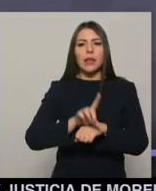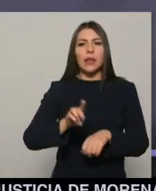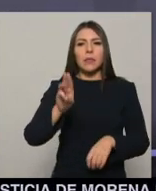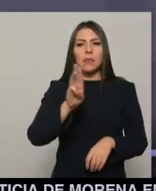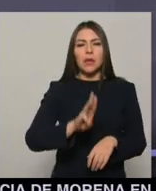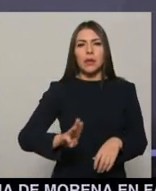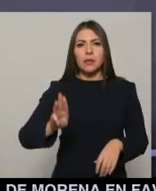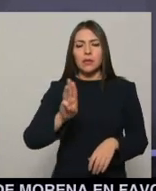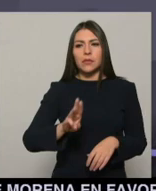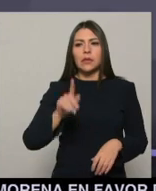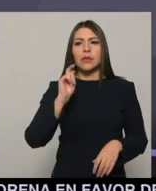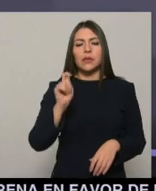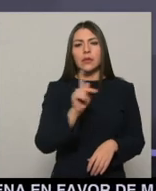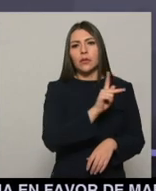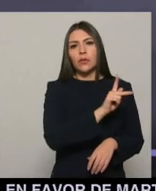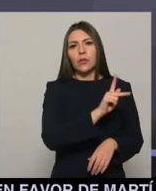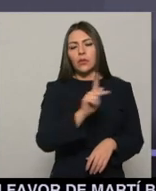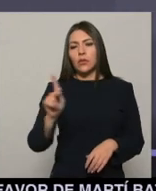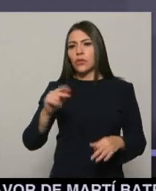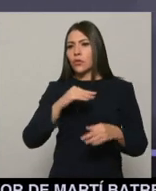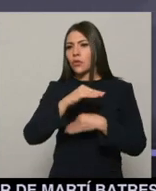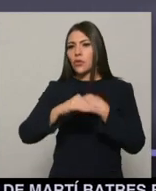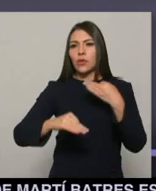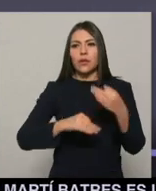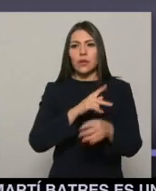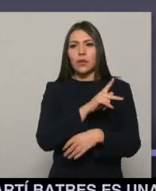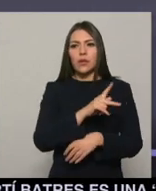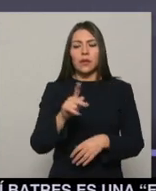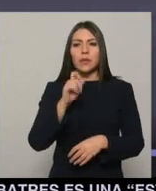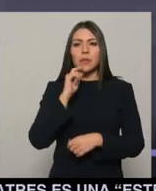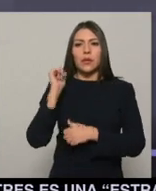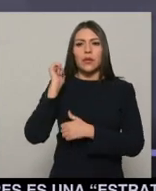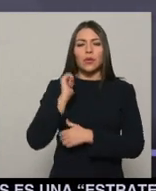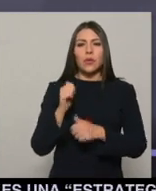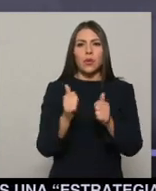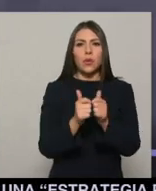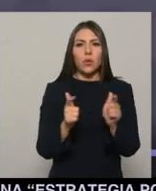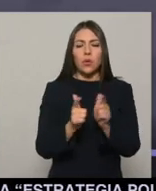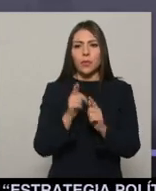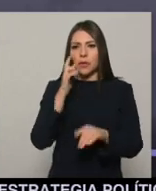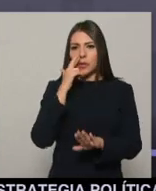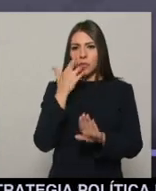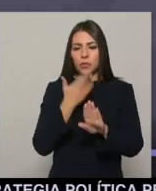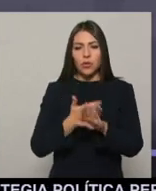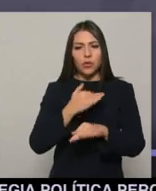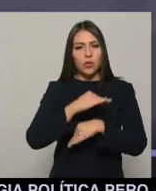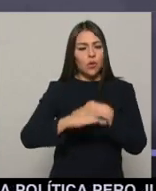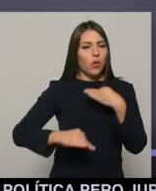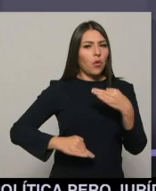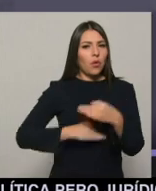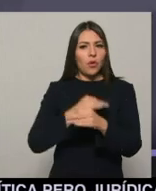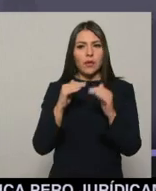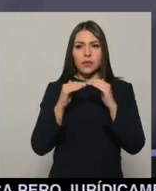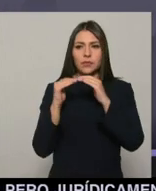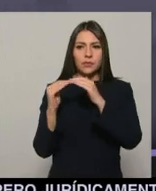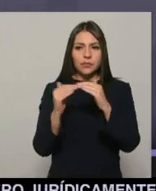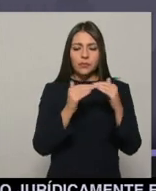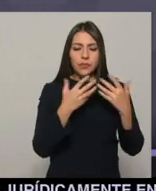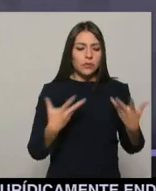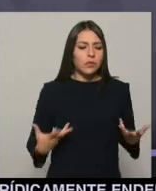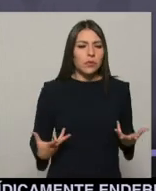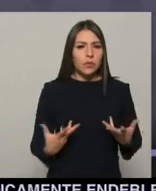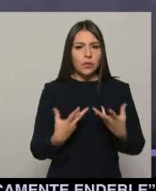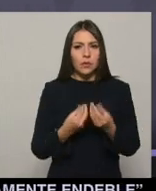son realmente todas, y eso es importante aclararlo, somos voceras del grupo, ¿no? O sea, todas realmente hemos estado en